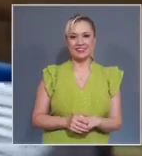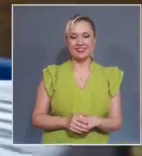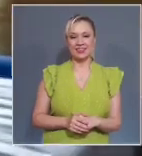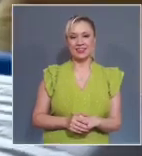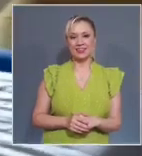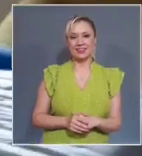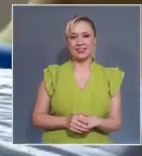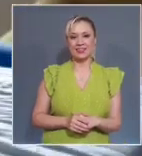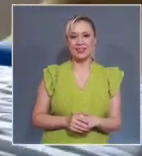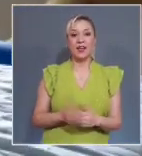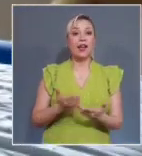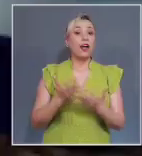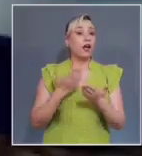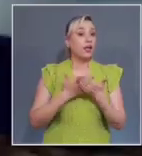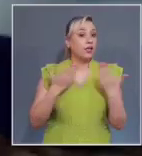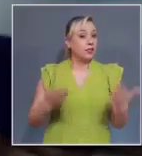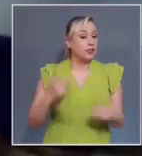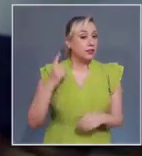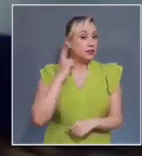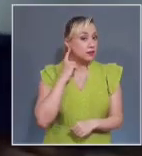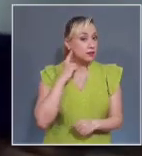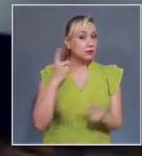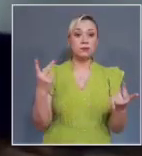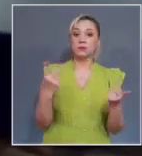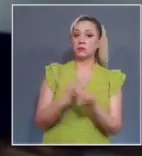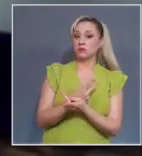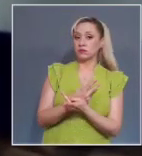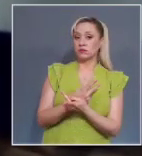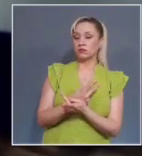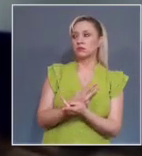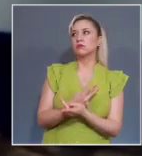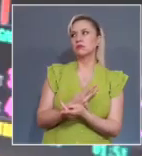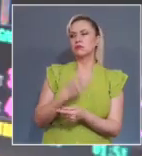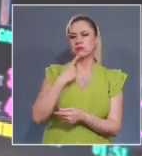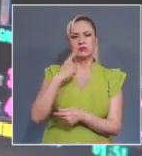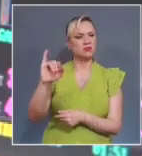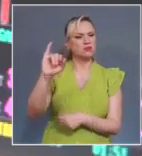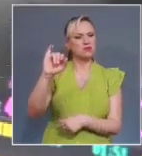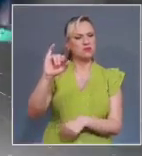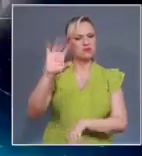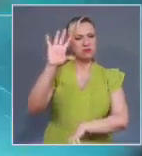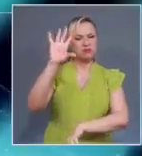Al regresar, demandan permitir la eutanasia en México.